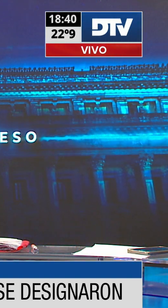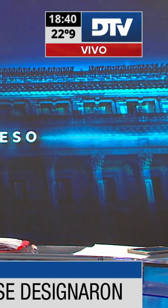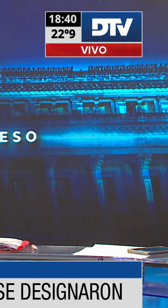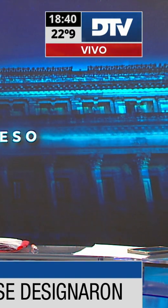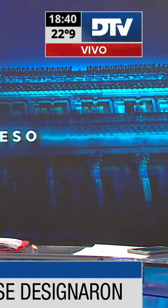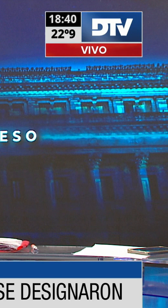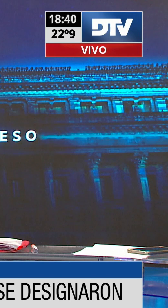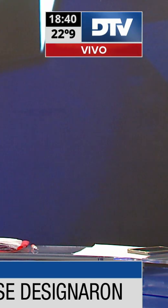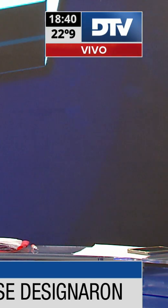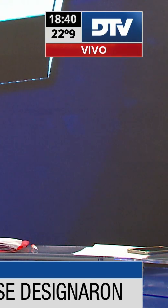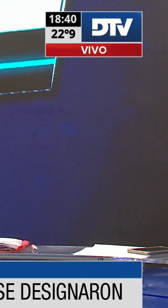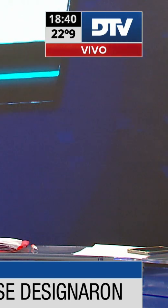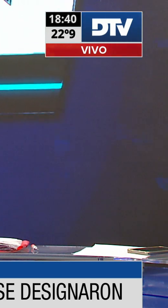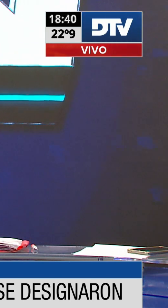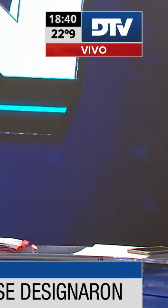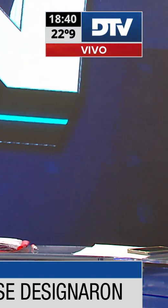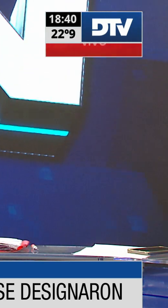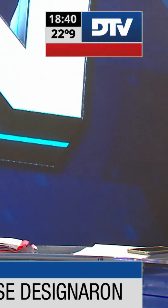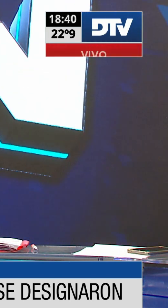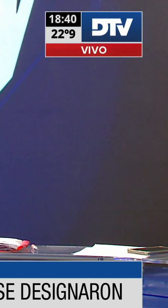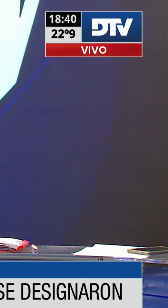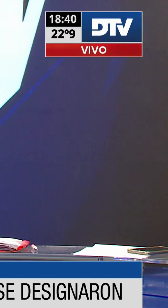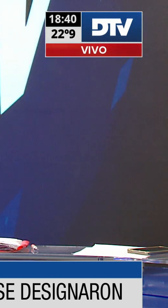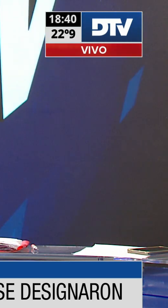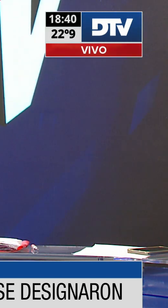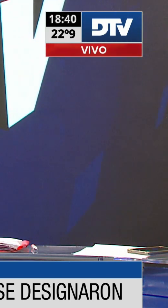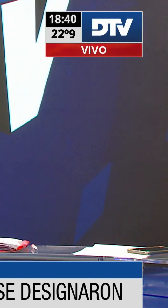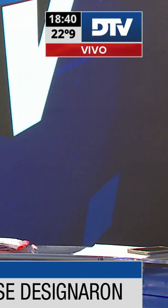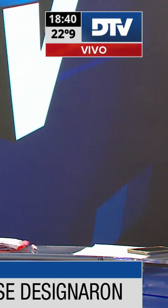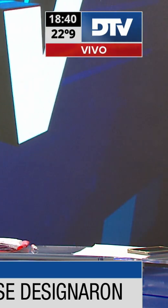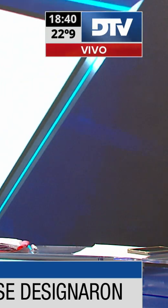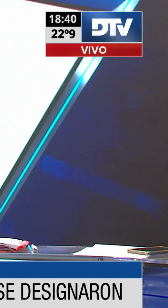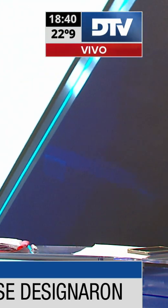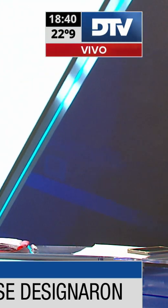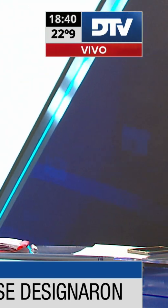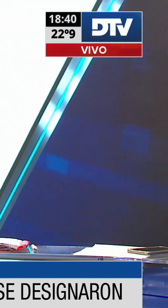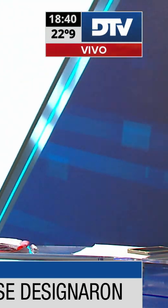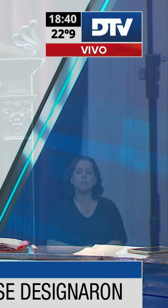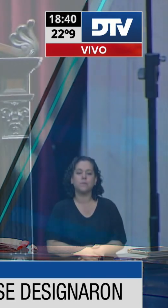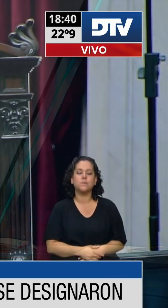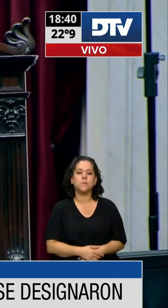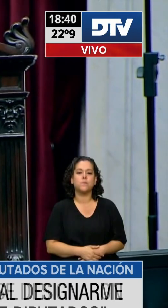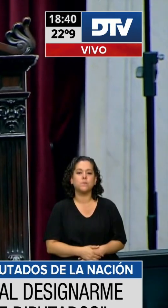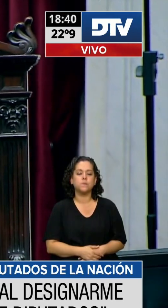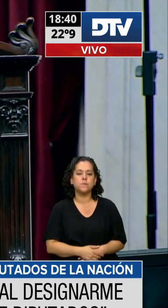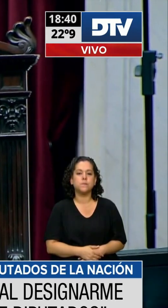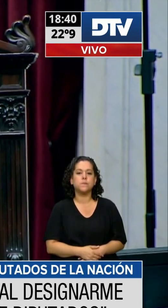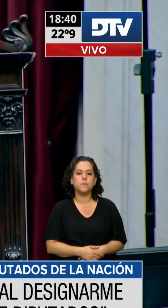su familia, a sus seres queridos. Si te parece, José, vamos a compartirlo, después seguimos con el tema. En primer